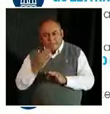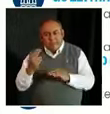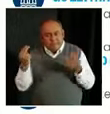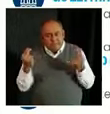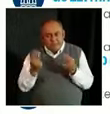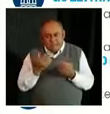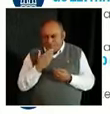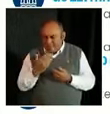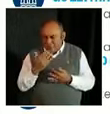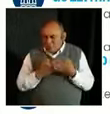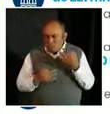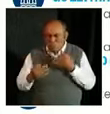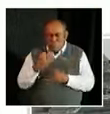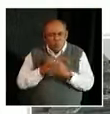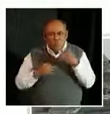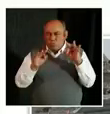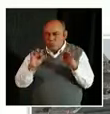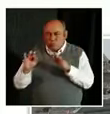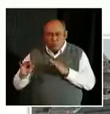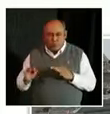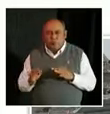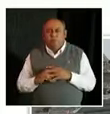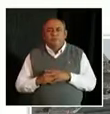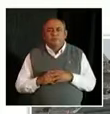y también por sus